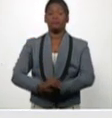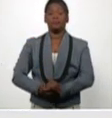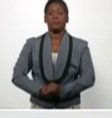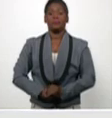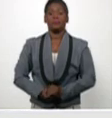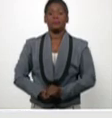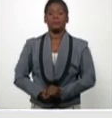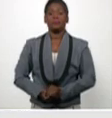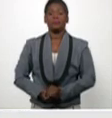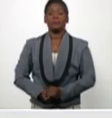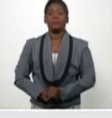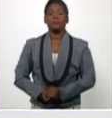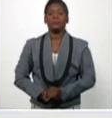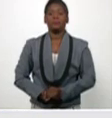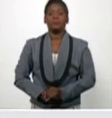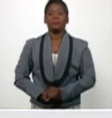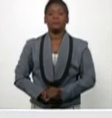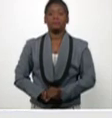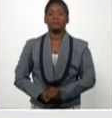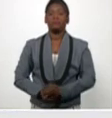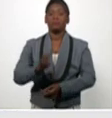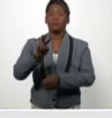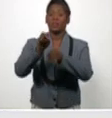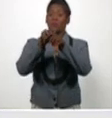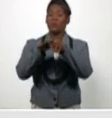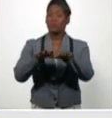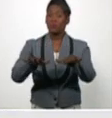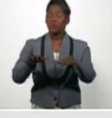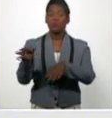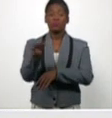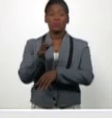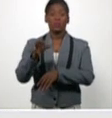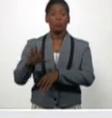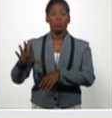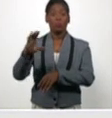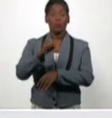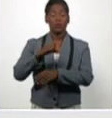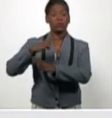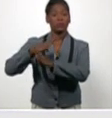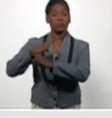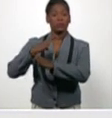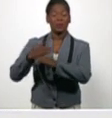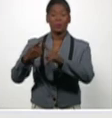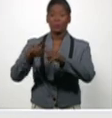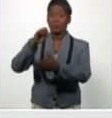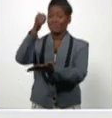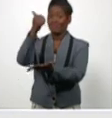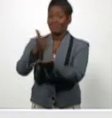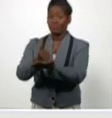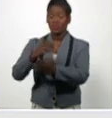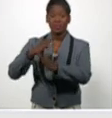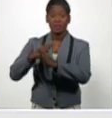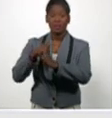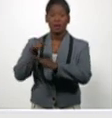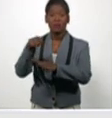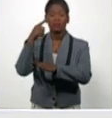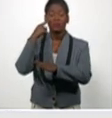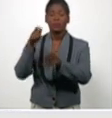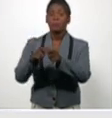con dispersión del virus también en todos sus municipios, aunque la cabecera provincial es la que tiene el mayor número,